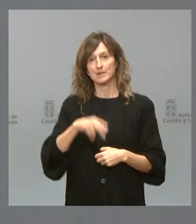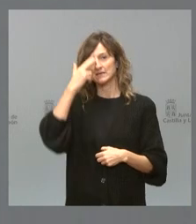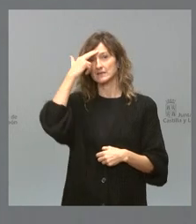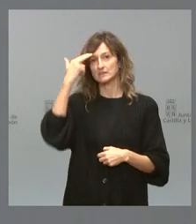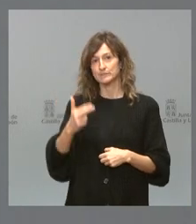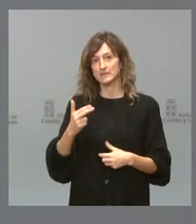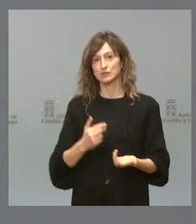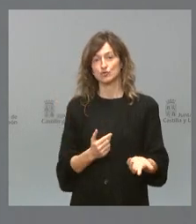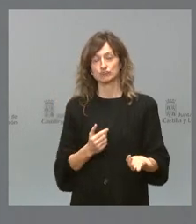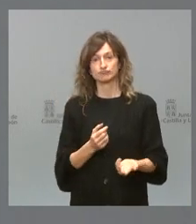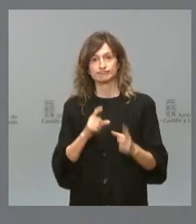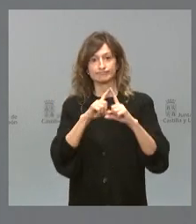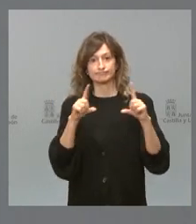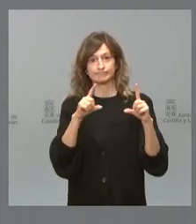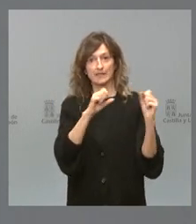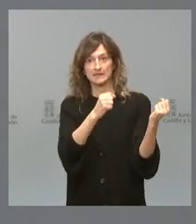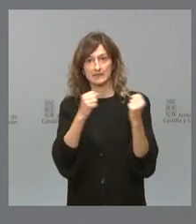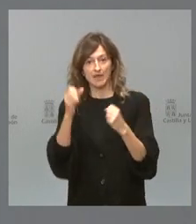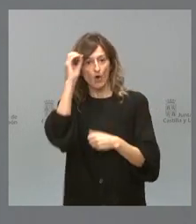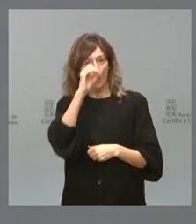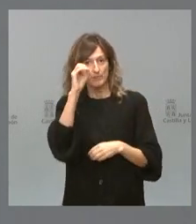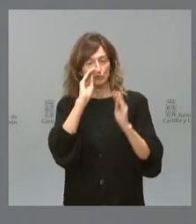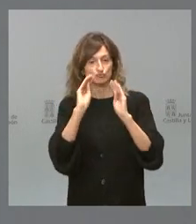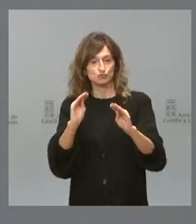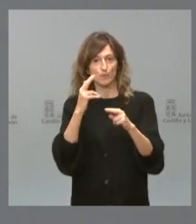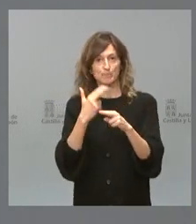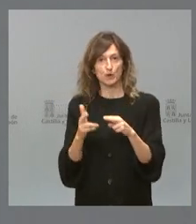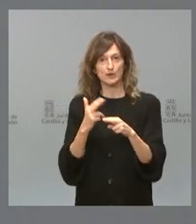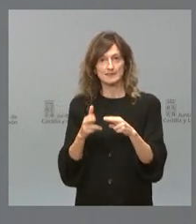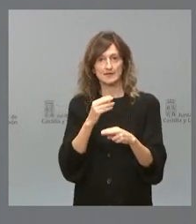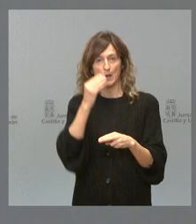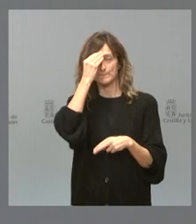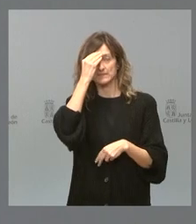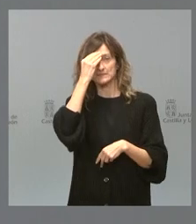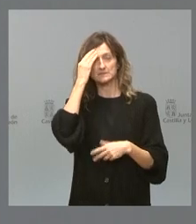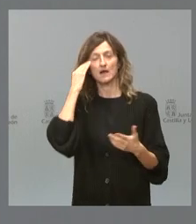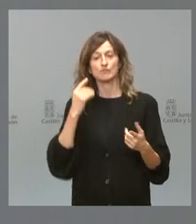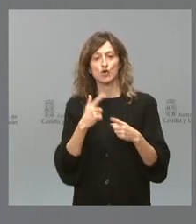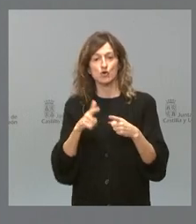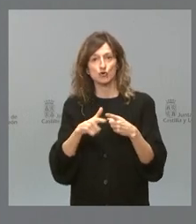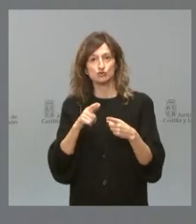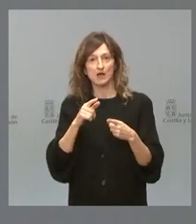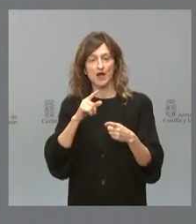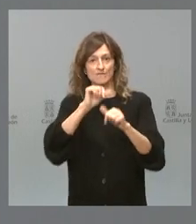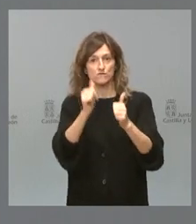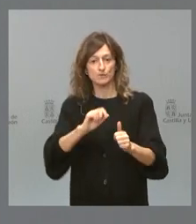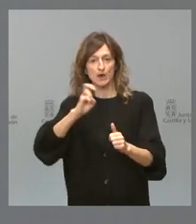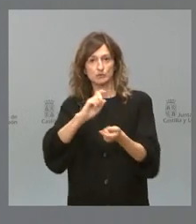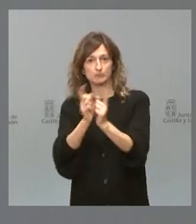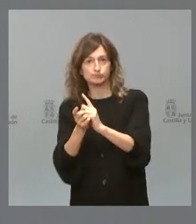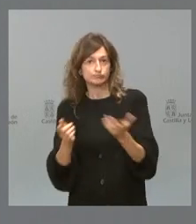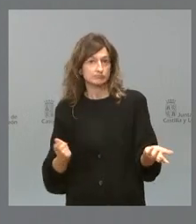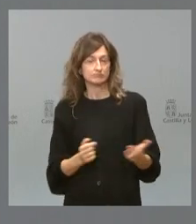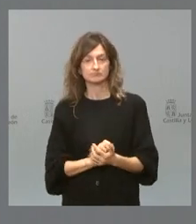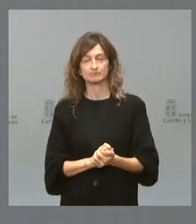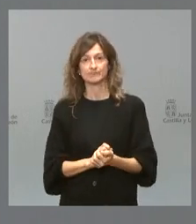con aquellas entidades que desde su posición política pues piensan que las cosas tendrían que hacerse de una forma distinta